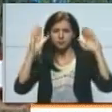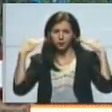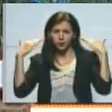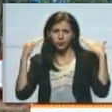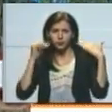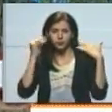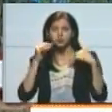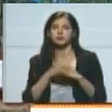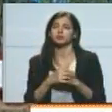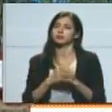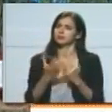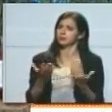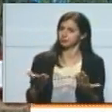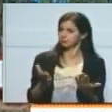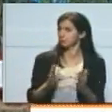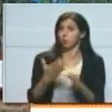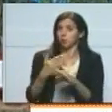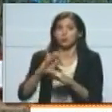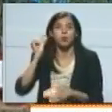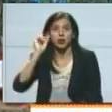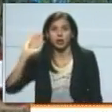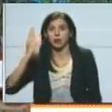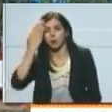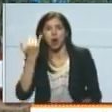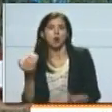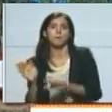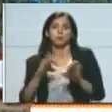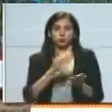perdóneme que yo voy a mostrar esta foto,